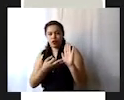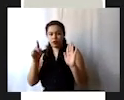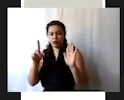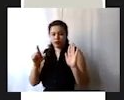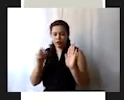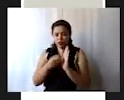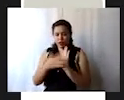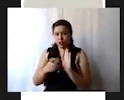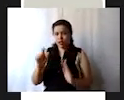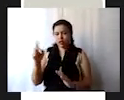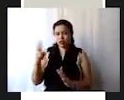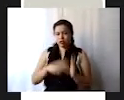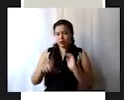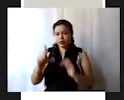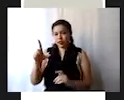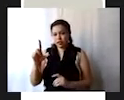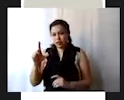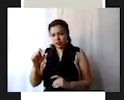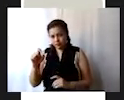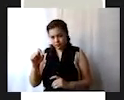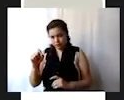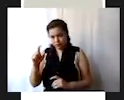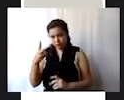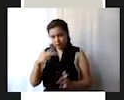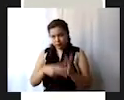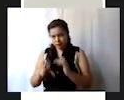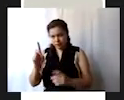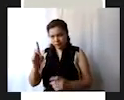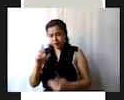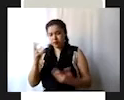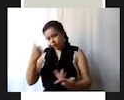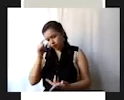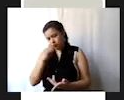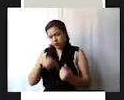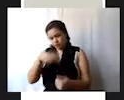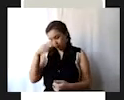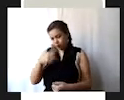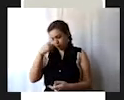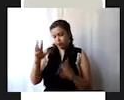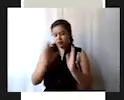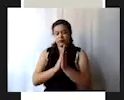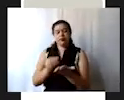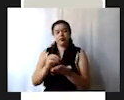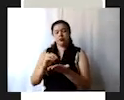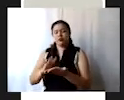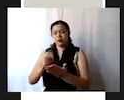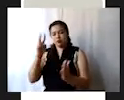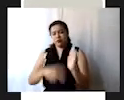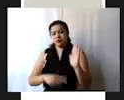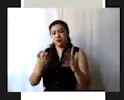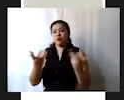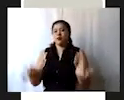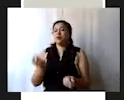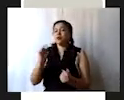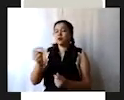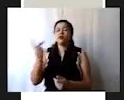de revisión y monitoreo, los espacios que hay en México para revisar también la Agenda 2030, un poquito de políticas